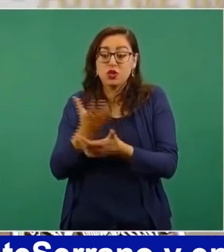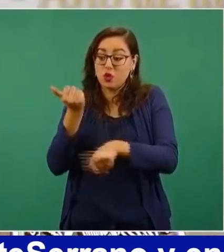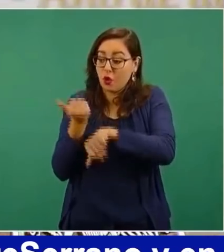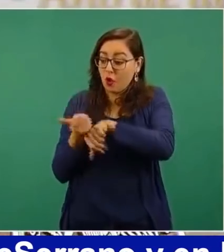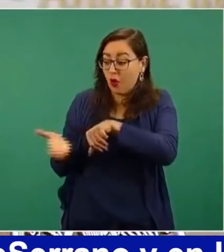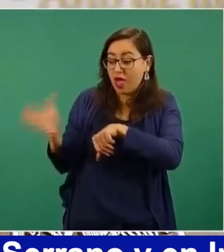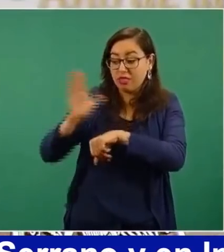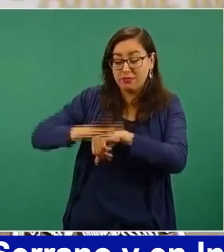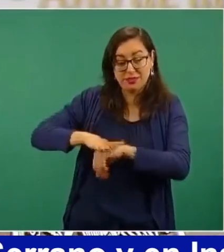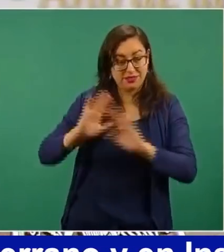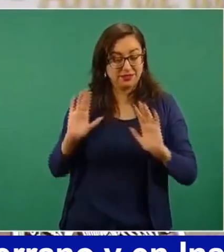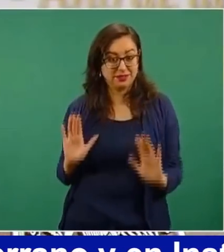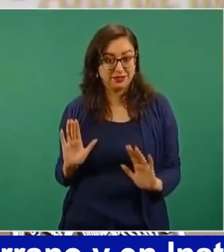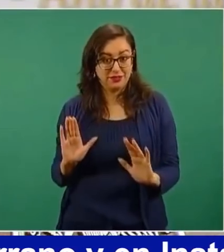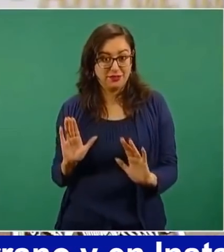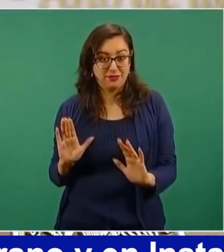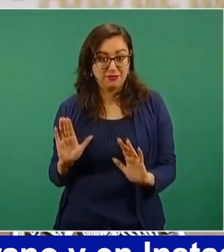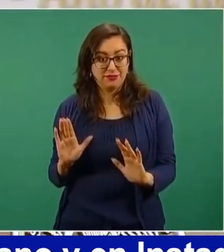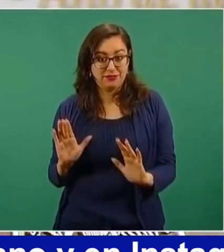y que haya justicia,